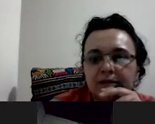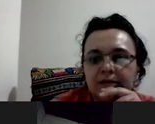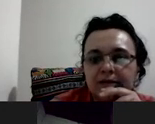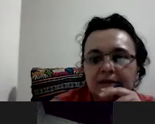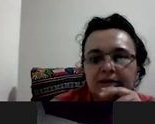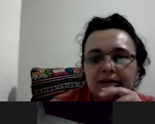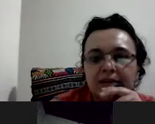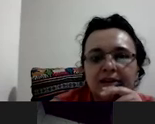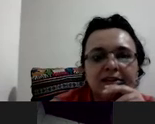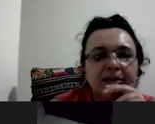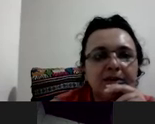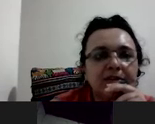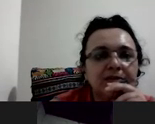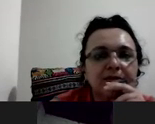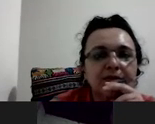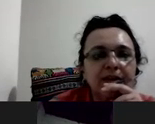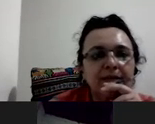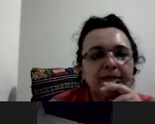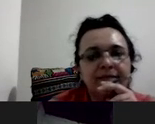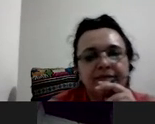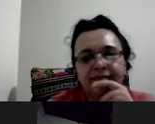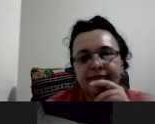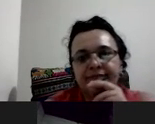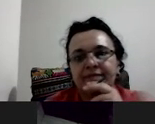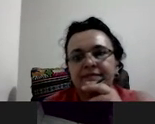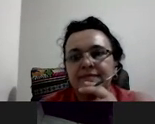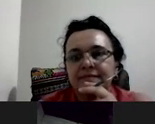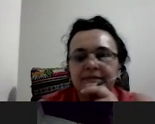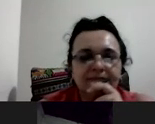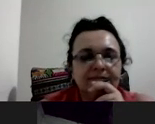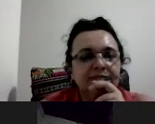Yes. Así salimos de eso. Ok.